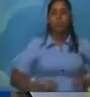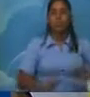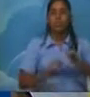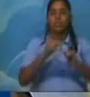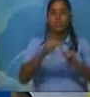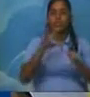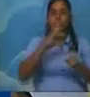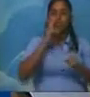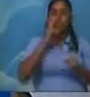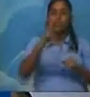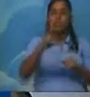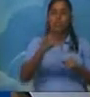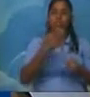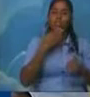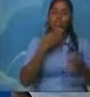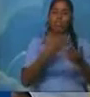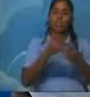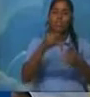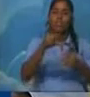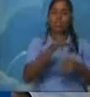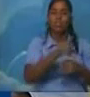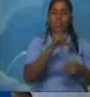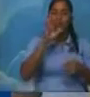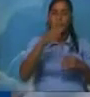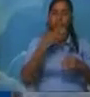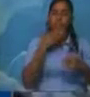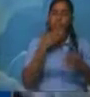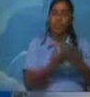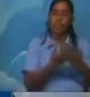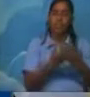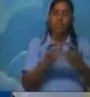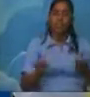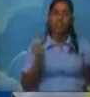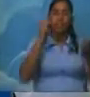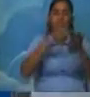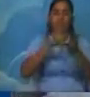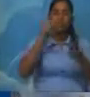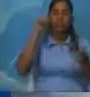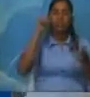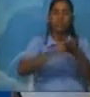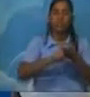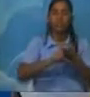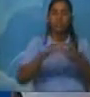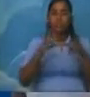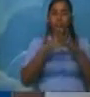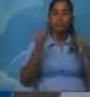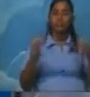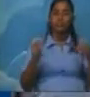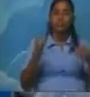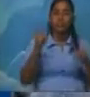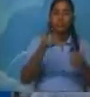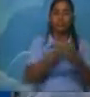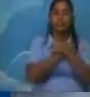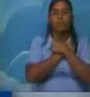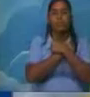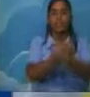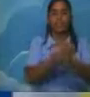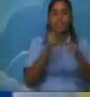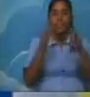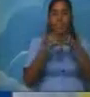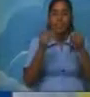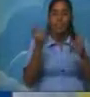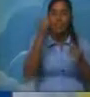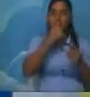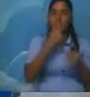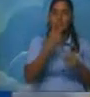están viendo que usted es agradecido ellos también van a ser agradecidos levante a su esposa dele un abrazo Dígale mi amor Qué hermosa